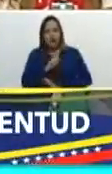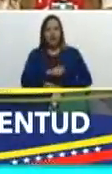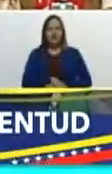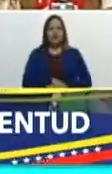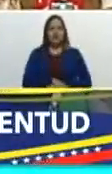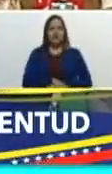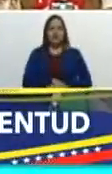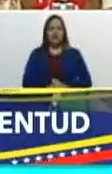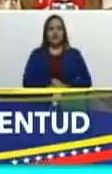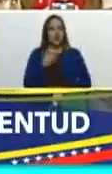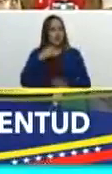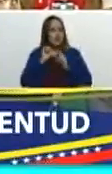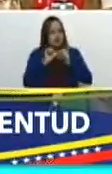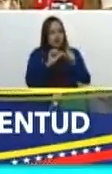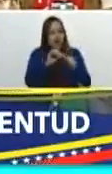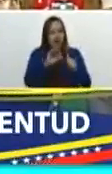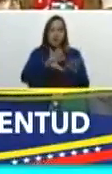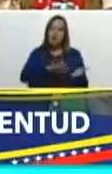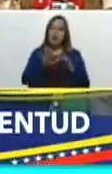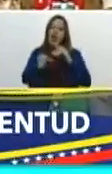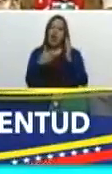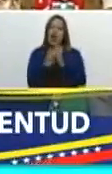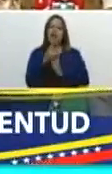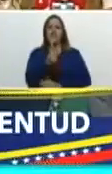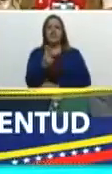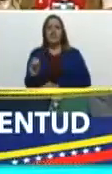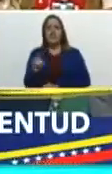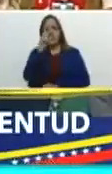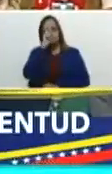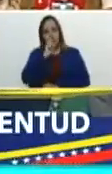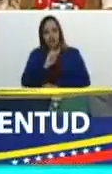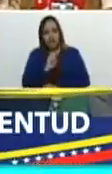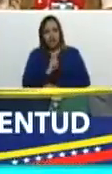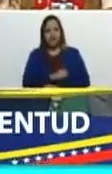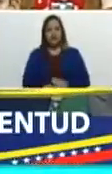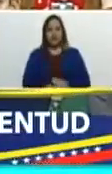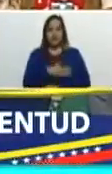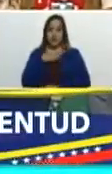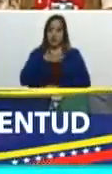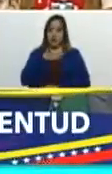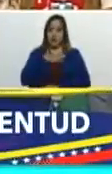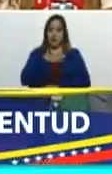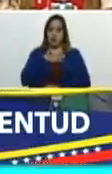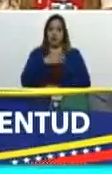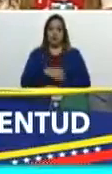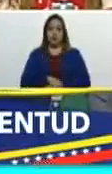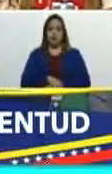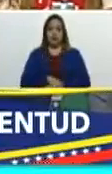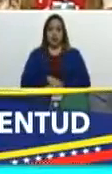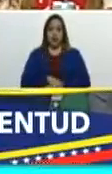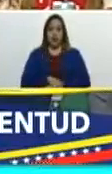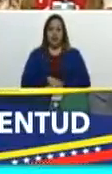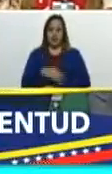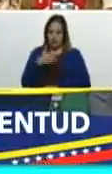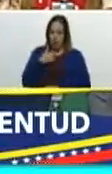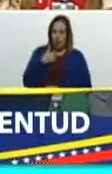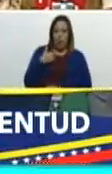Y así estuve como hasta los 20 años. En que yo, ese muchacho